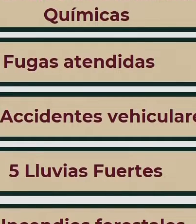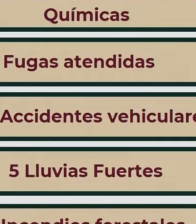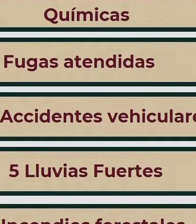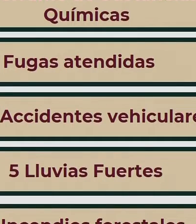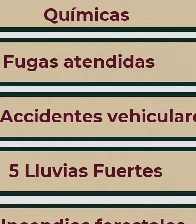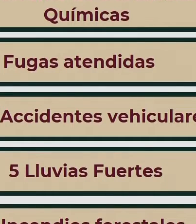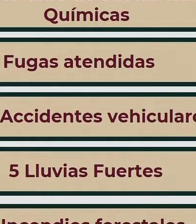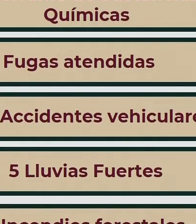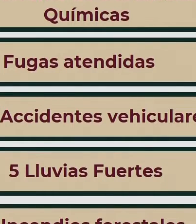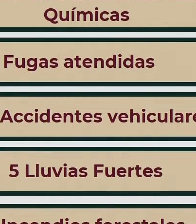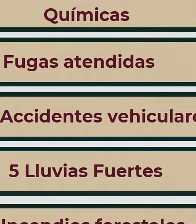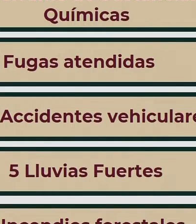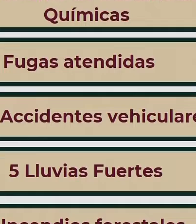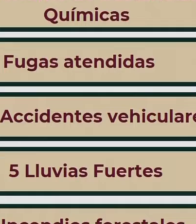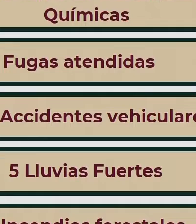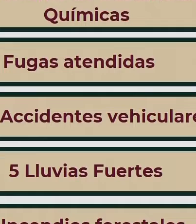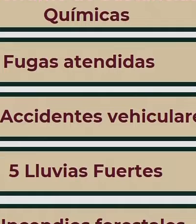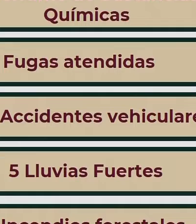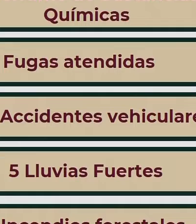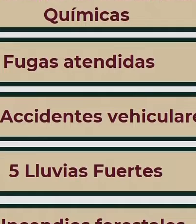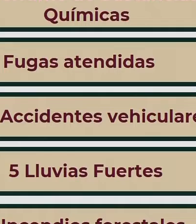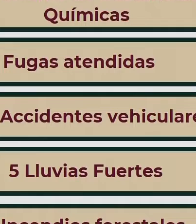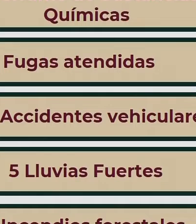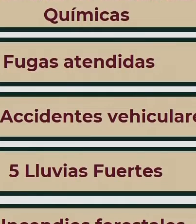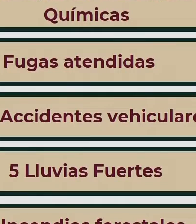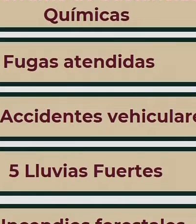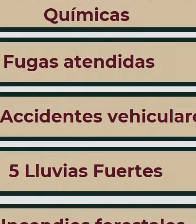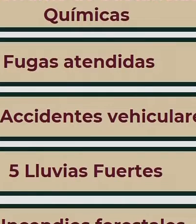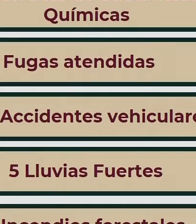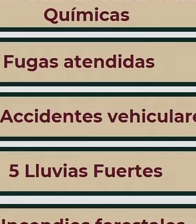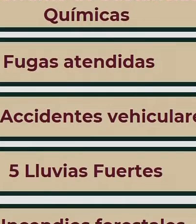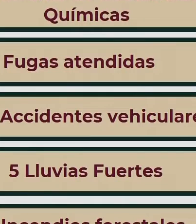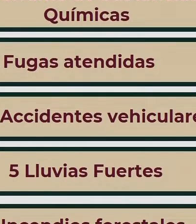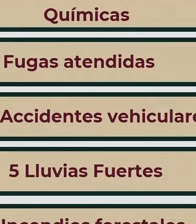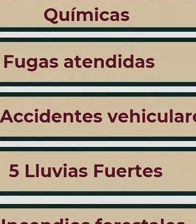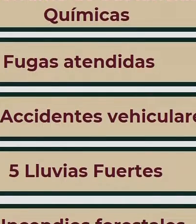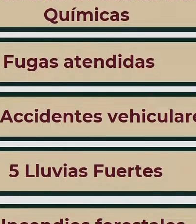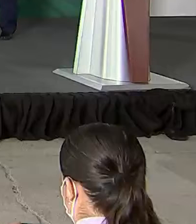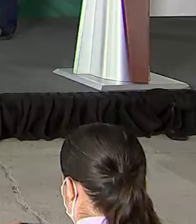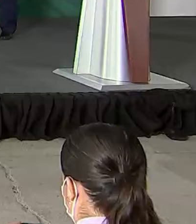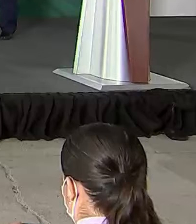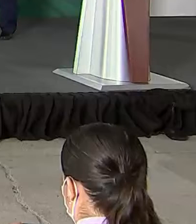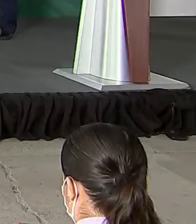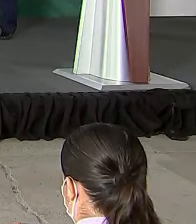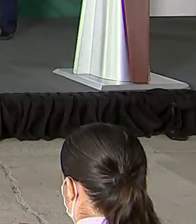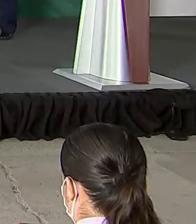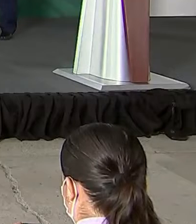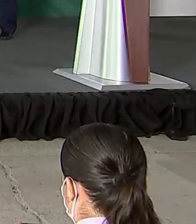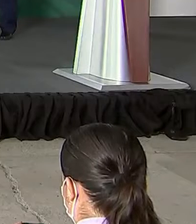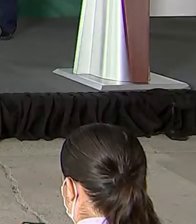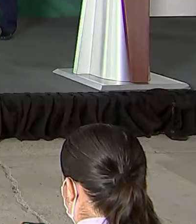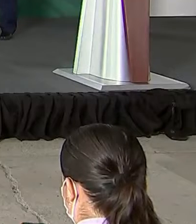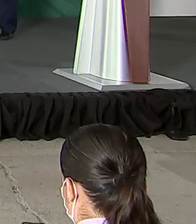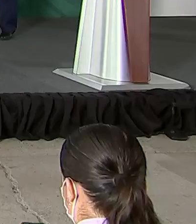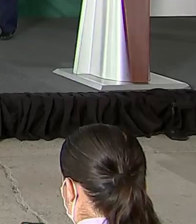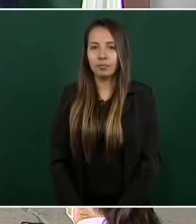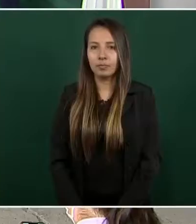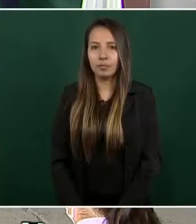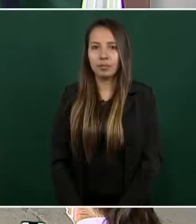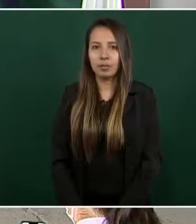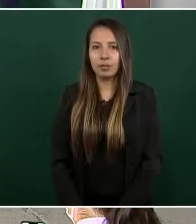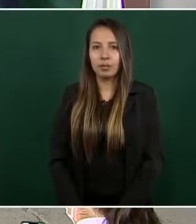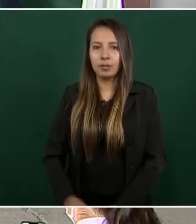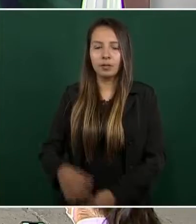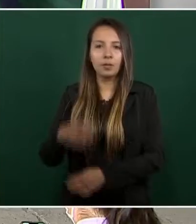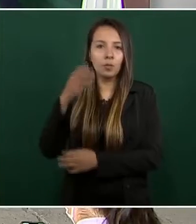Y también se estaba participando en el colapso de la mina en Coahuila, en los trabajos